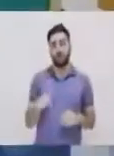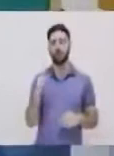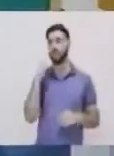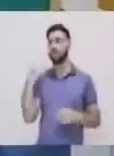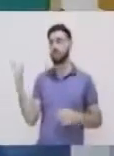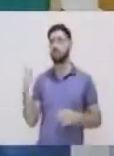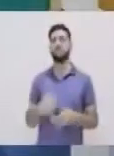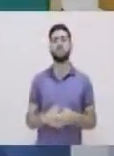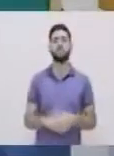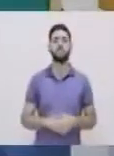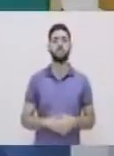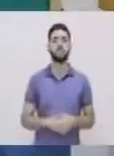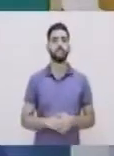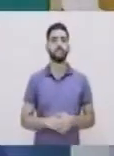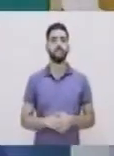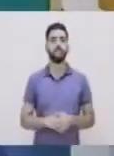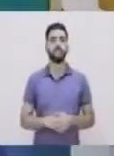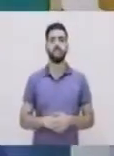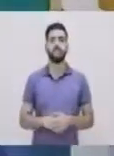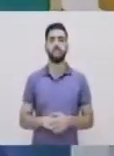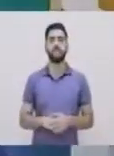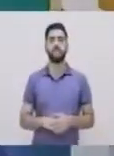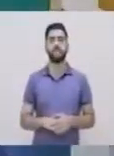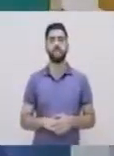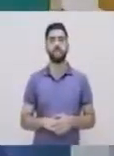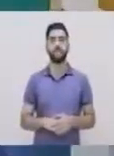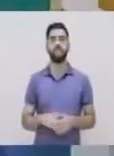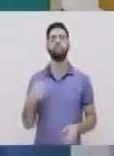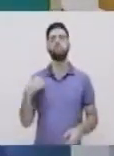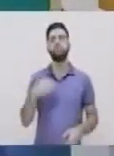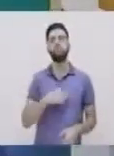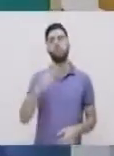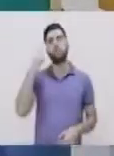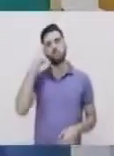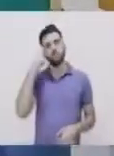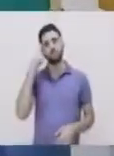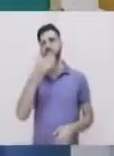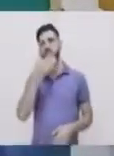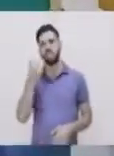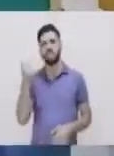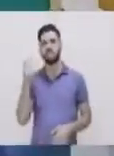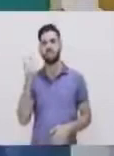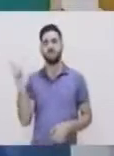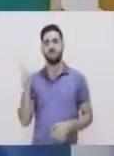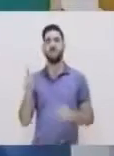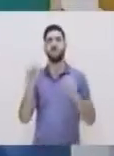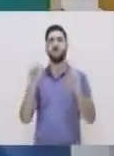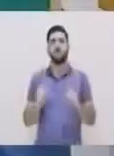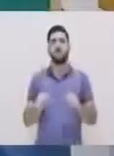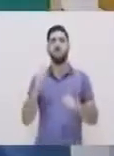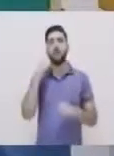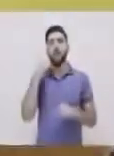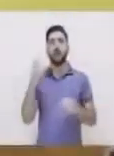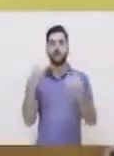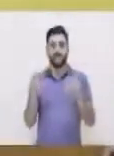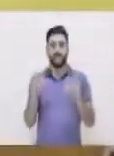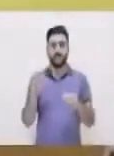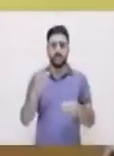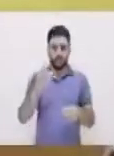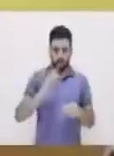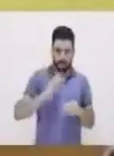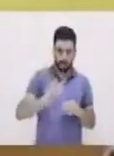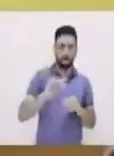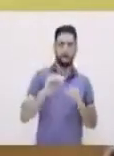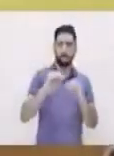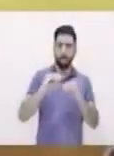Muy bien, estamos listos entonces para jugar. Para nuestro hockey, de preferencia, puedes tener a algún compañero.